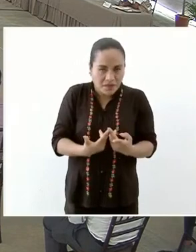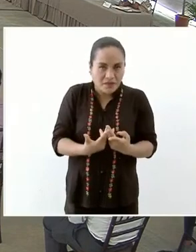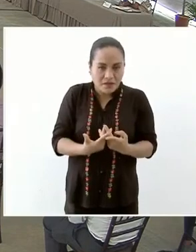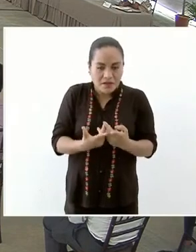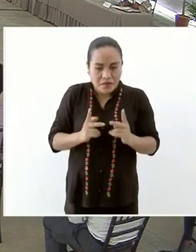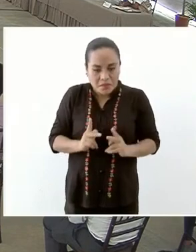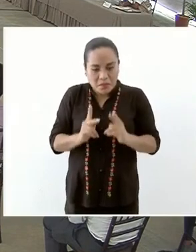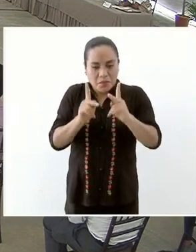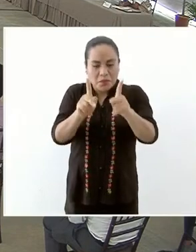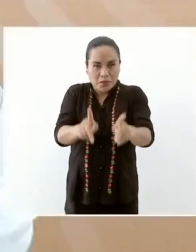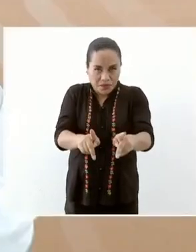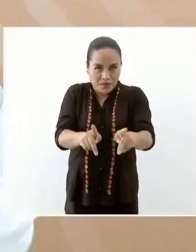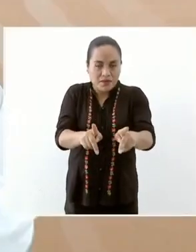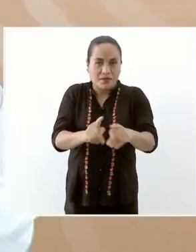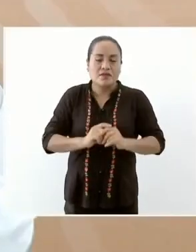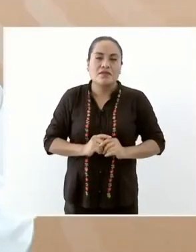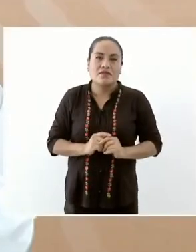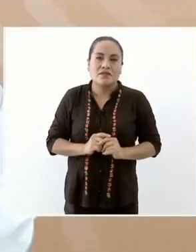o